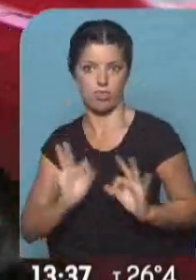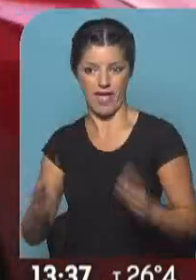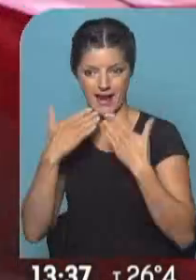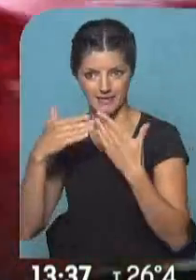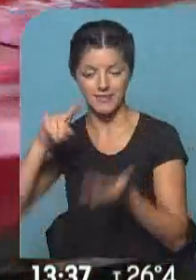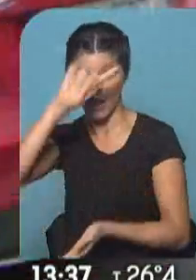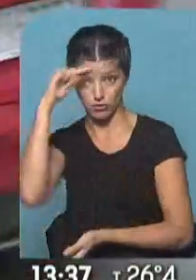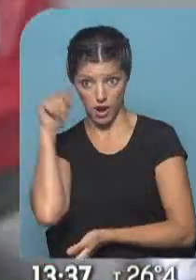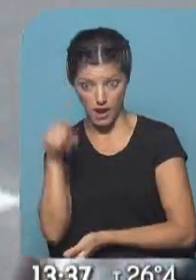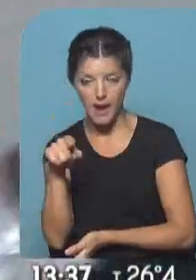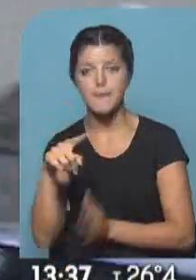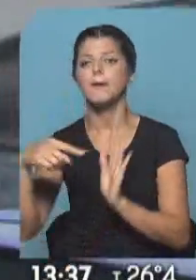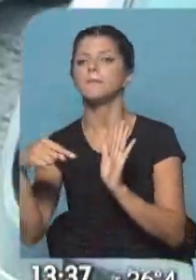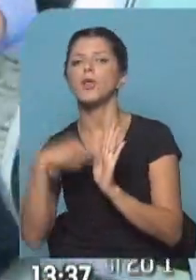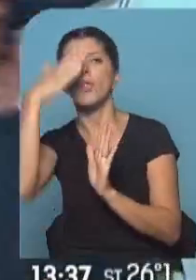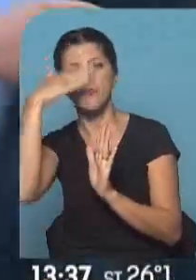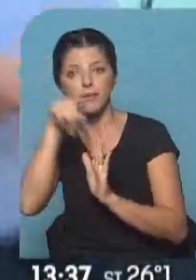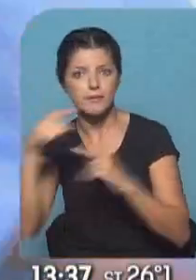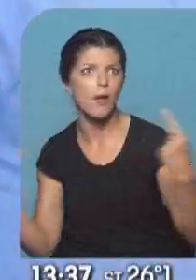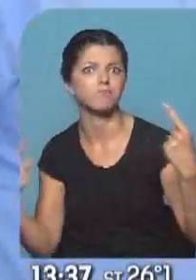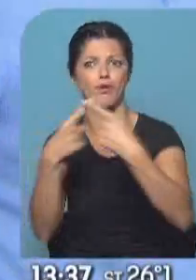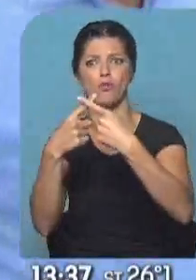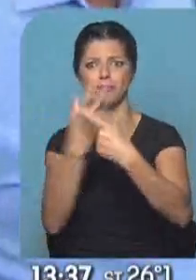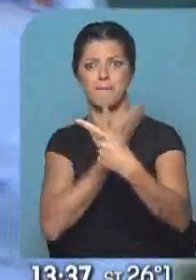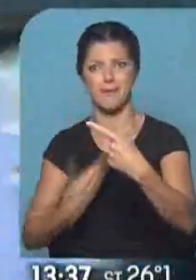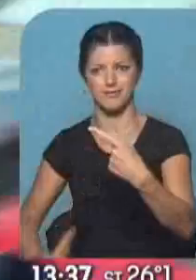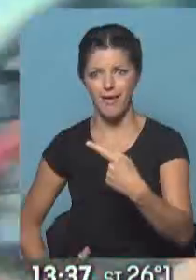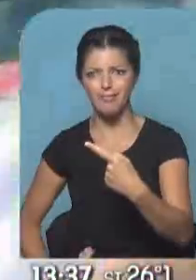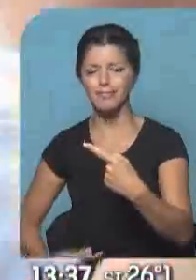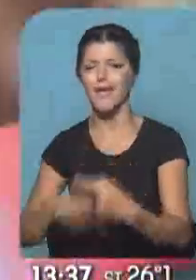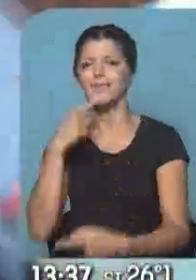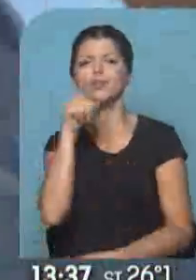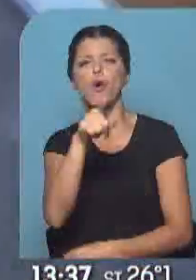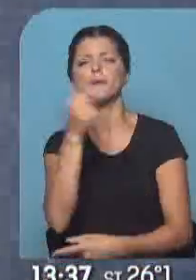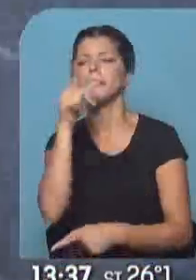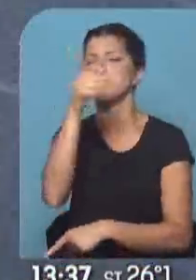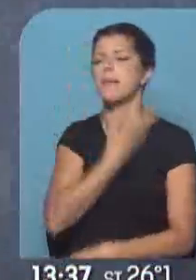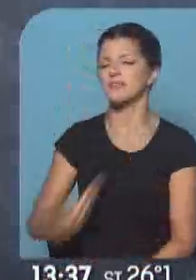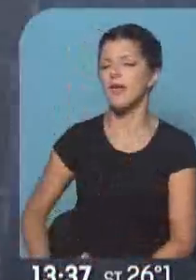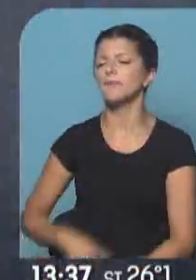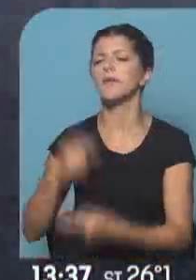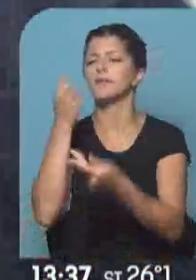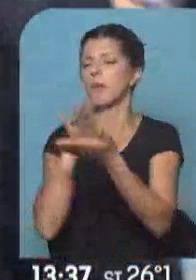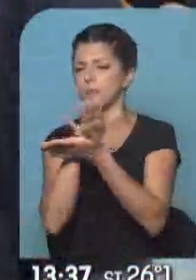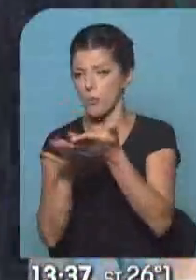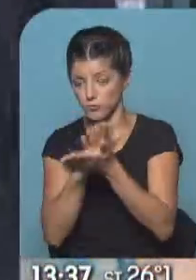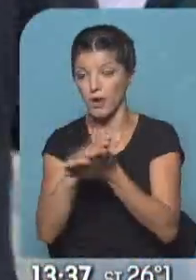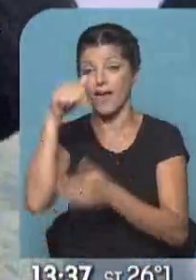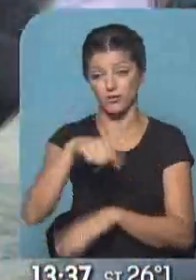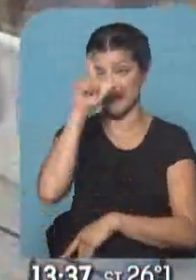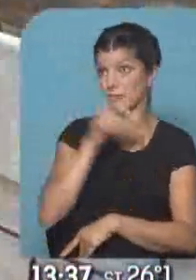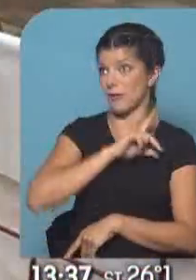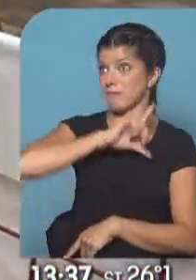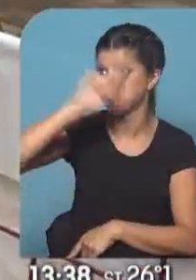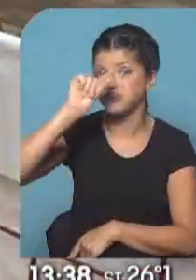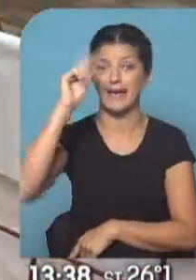locuaz Saakashvili pronto se enfrentó con Poroshenko, acusándolo de corrupción, tras lo cual se refugió en los Estados Unidos.